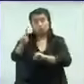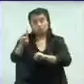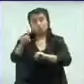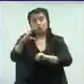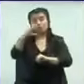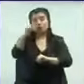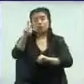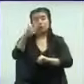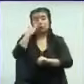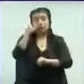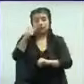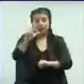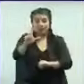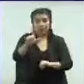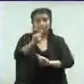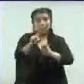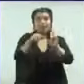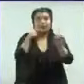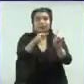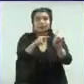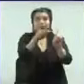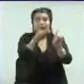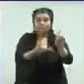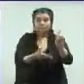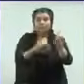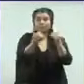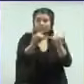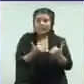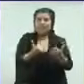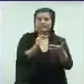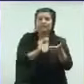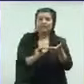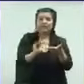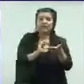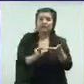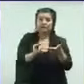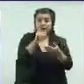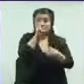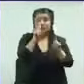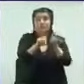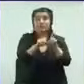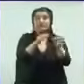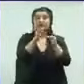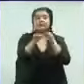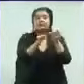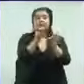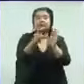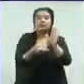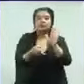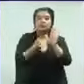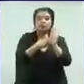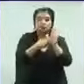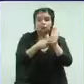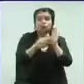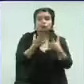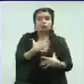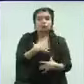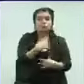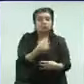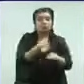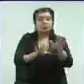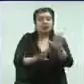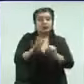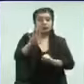Covial, de los cuales solo uno todavía ya está en ejecución, y agrego acá también llamar la atención a los